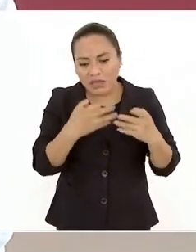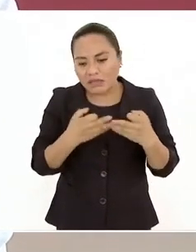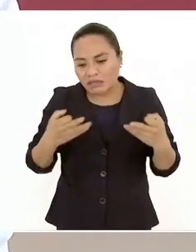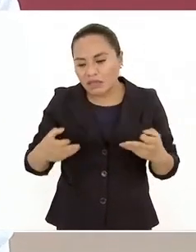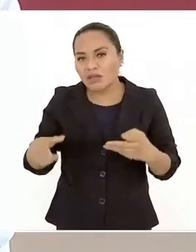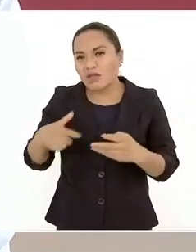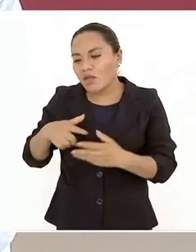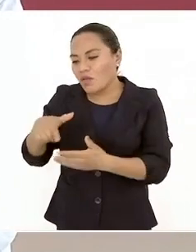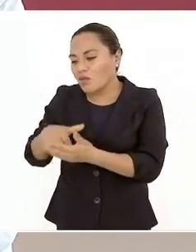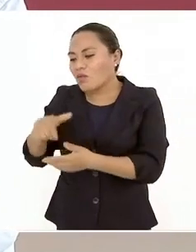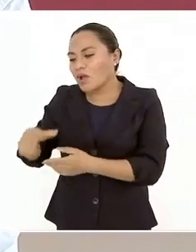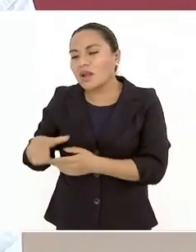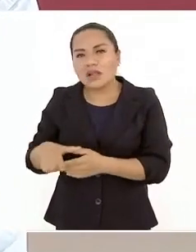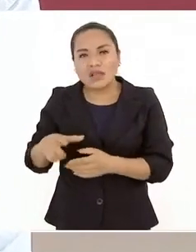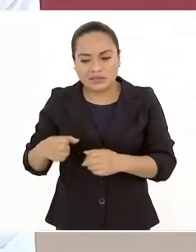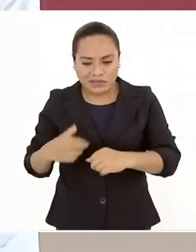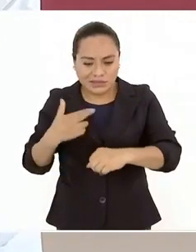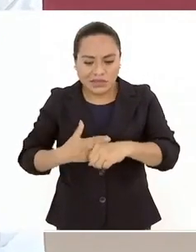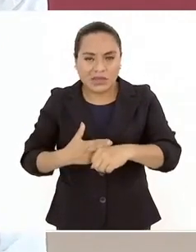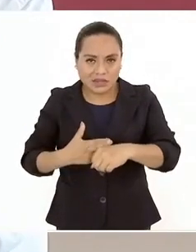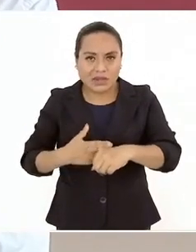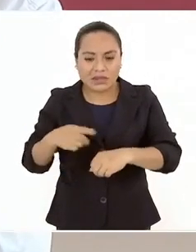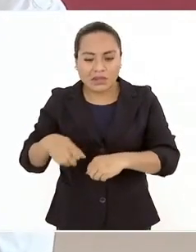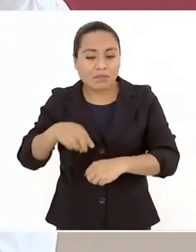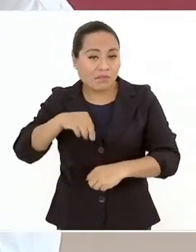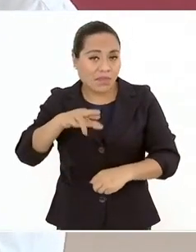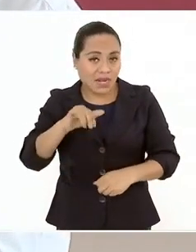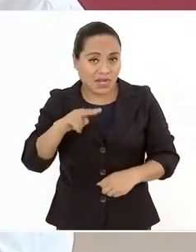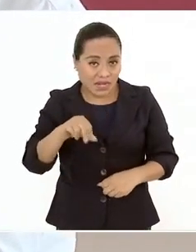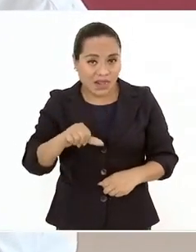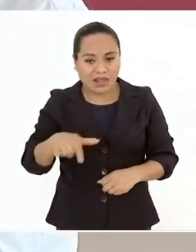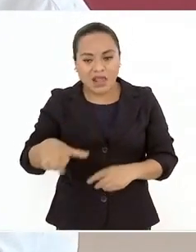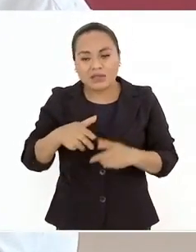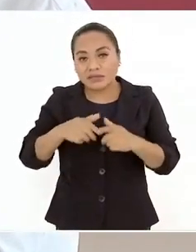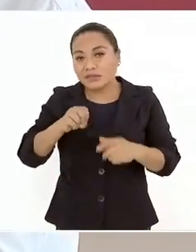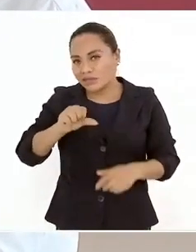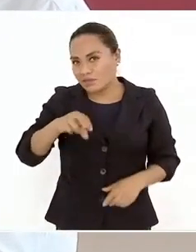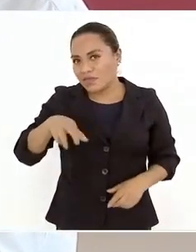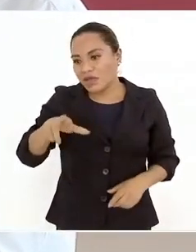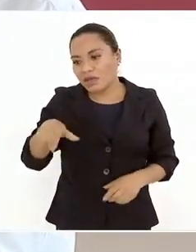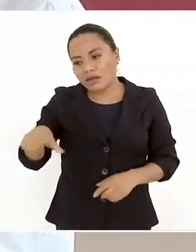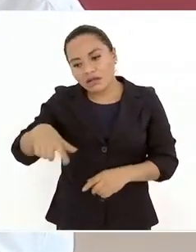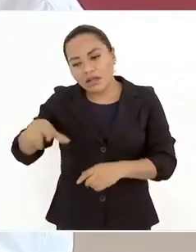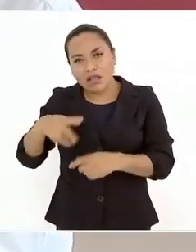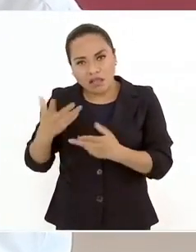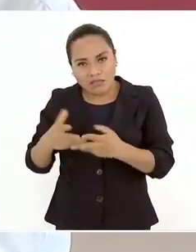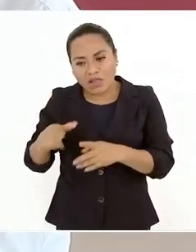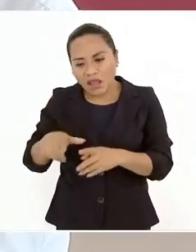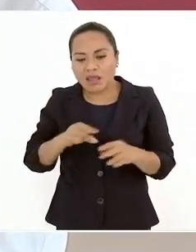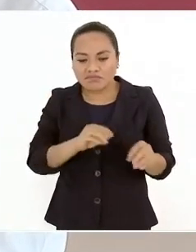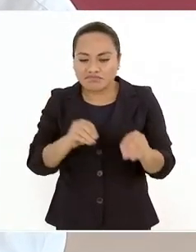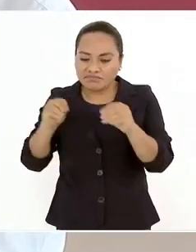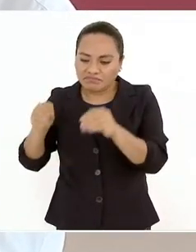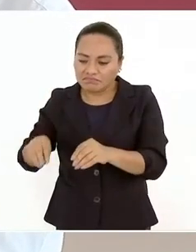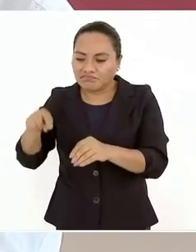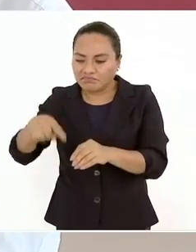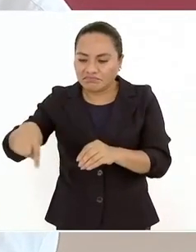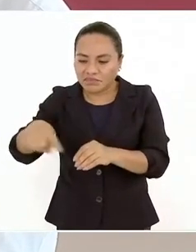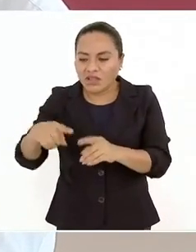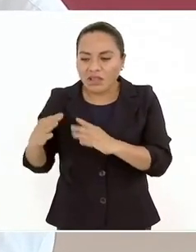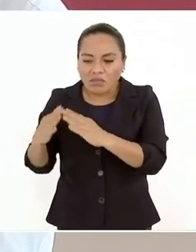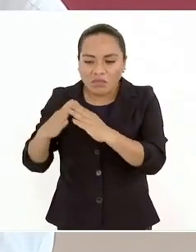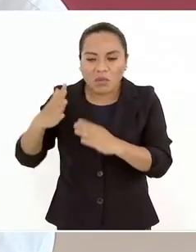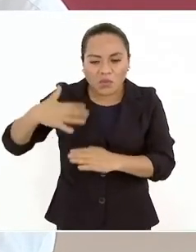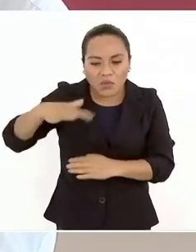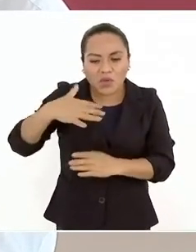donde se encontraba la pista aérea de la Secretaría de Marina. Y este es un proyecto muy importante para Salina